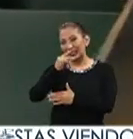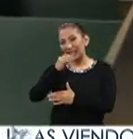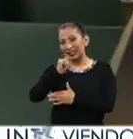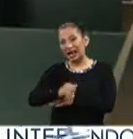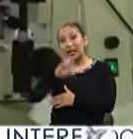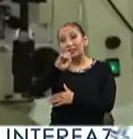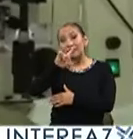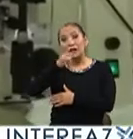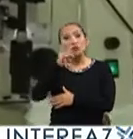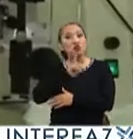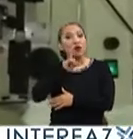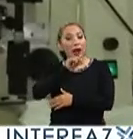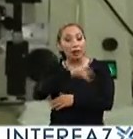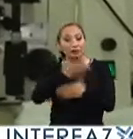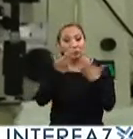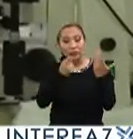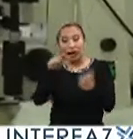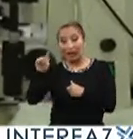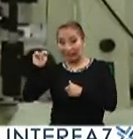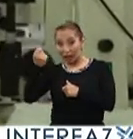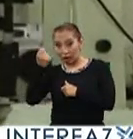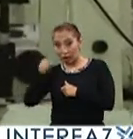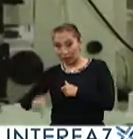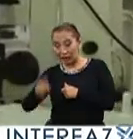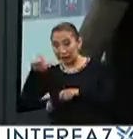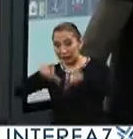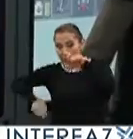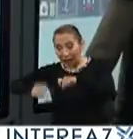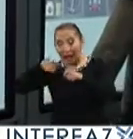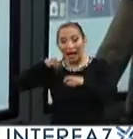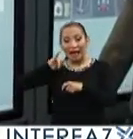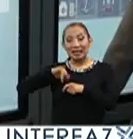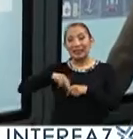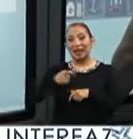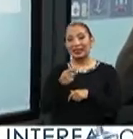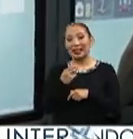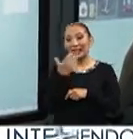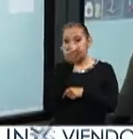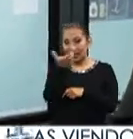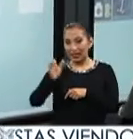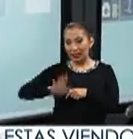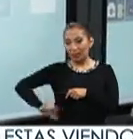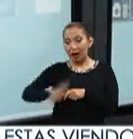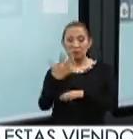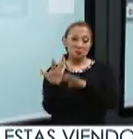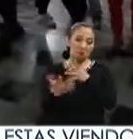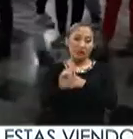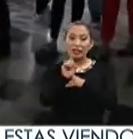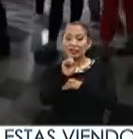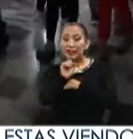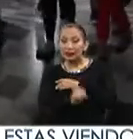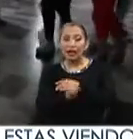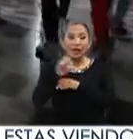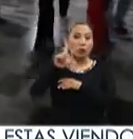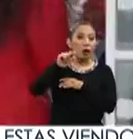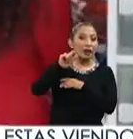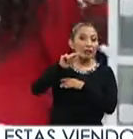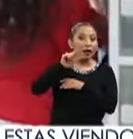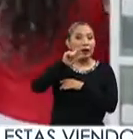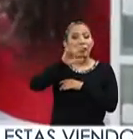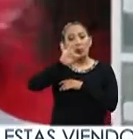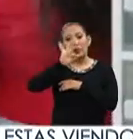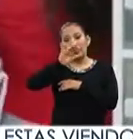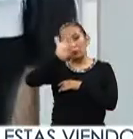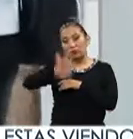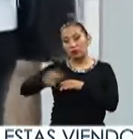eran mujeres, y en el programa de Tecnologías Químicas e Ingeniería Ambiental alcanzan 60 y